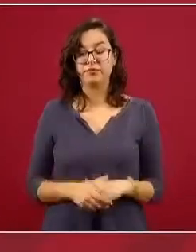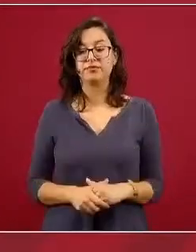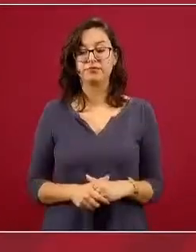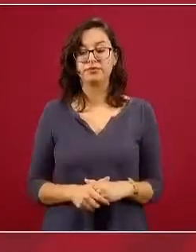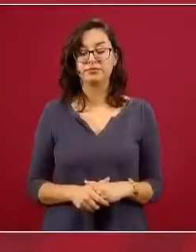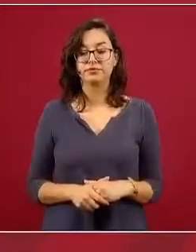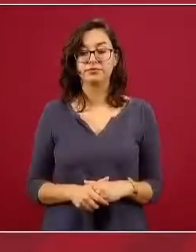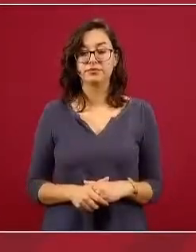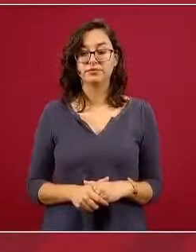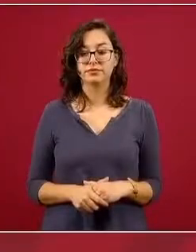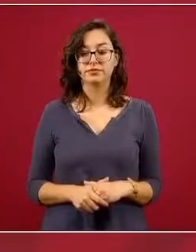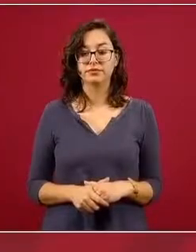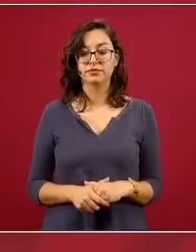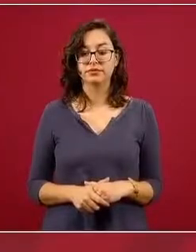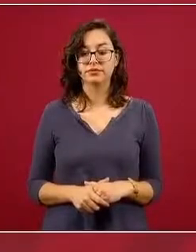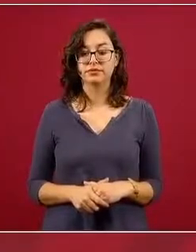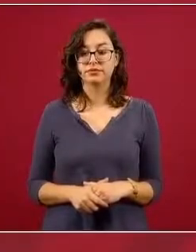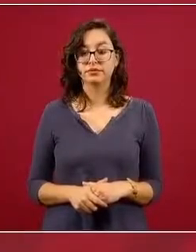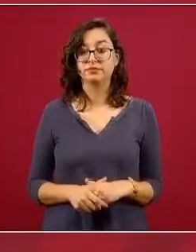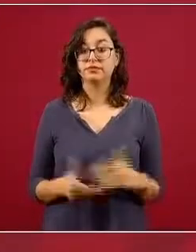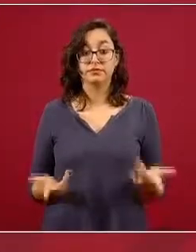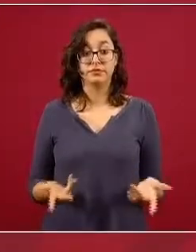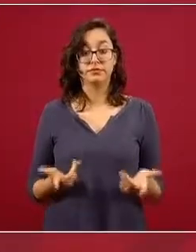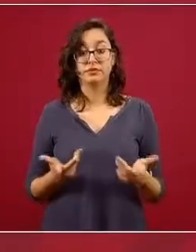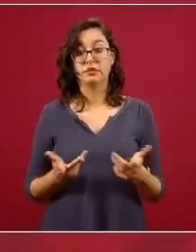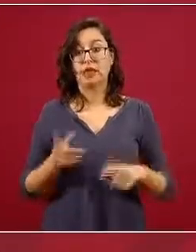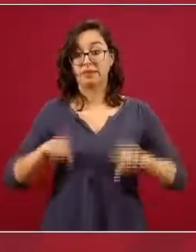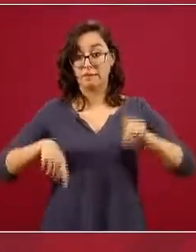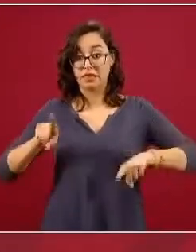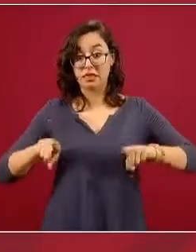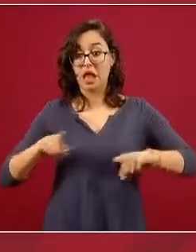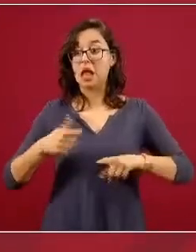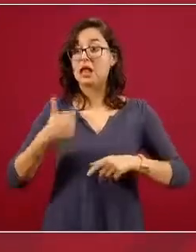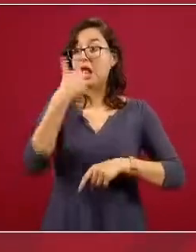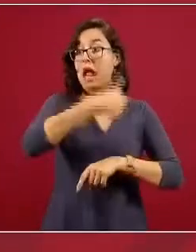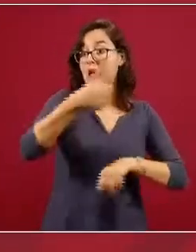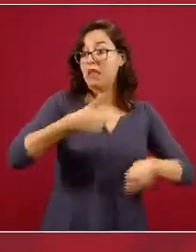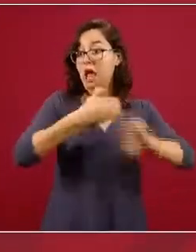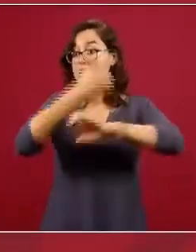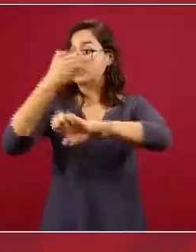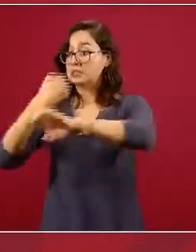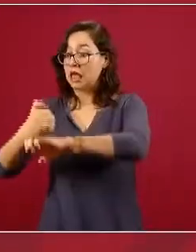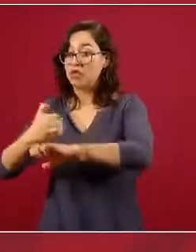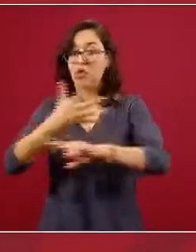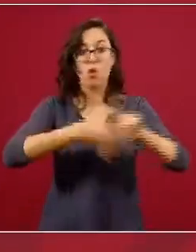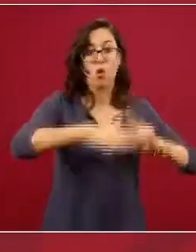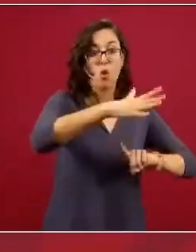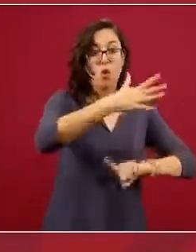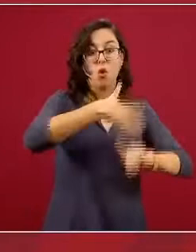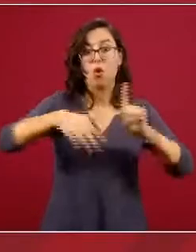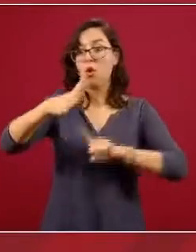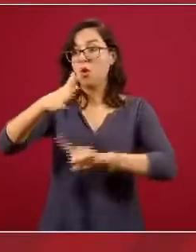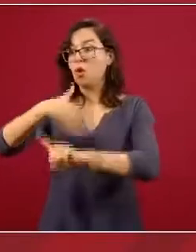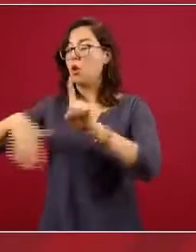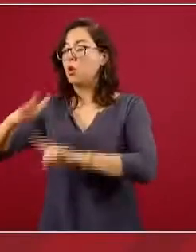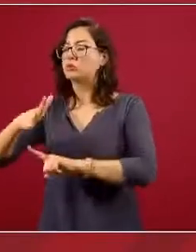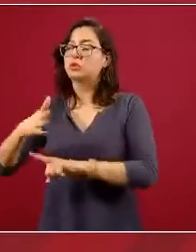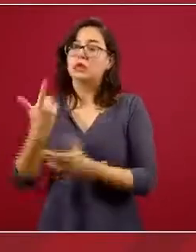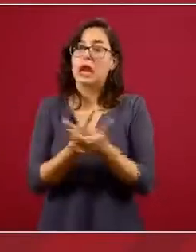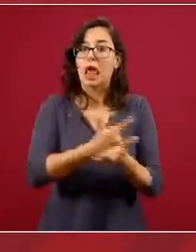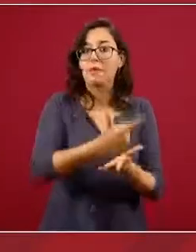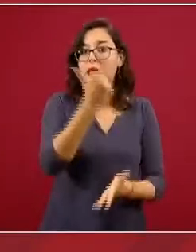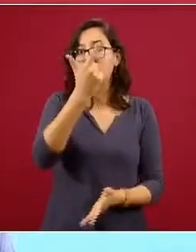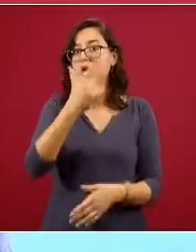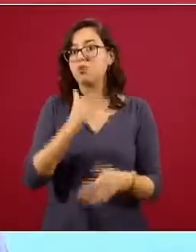la situación de acuerdo al nivel de riesgo que se tiene localmente. Es una atribución legal de los